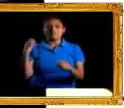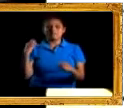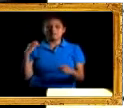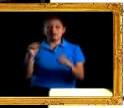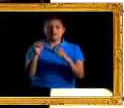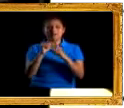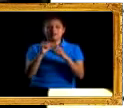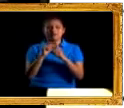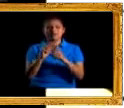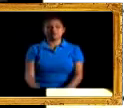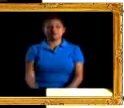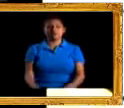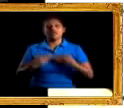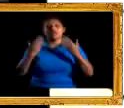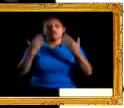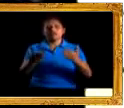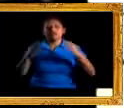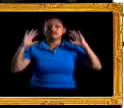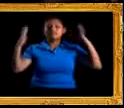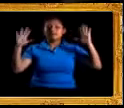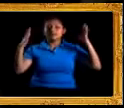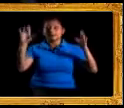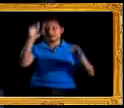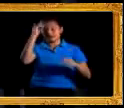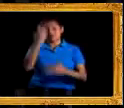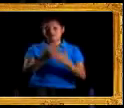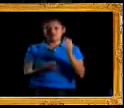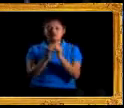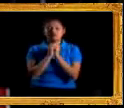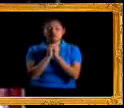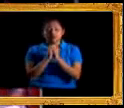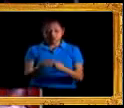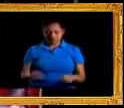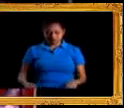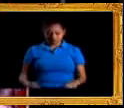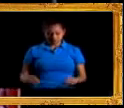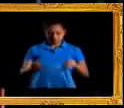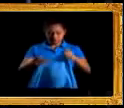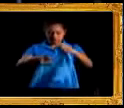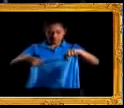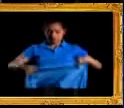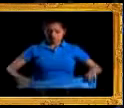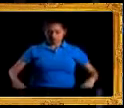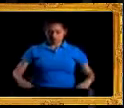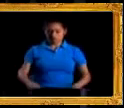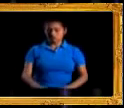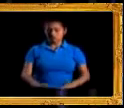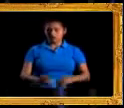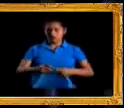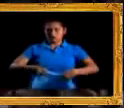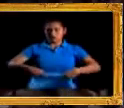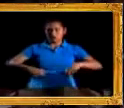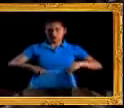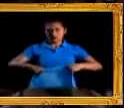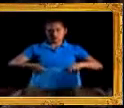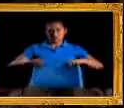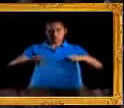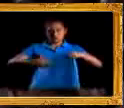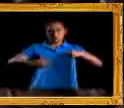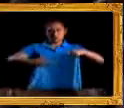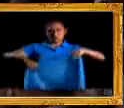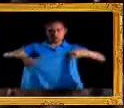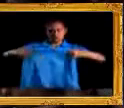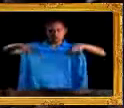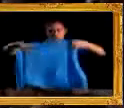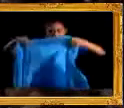Dele, hermano, las palmas al Rey. Vamos a orar para comenzar el tema. Y oremos también